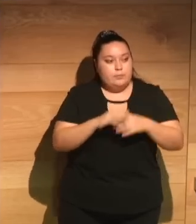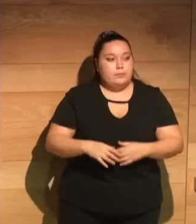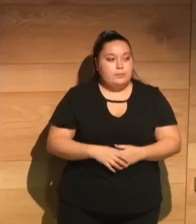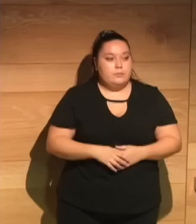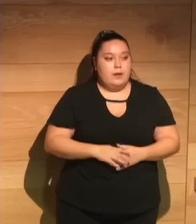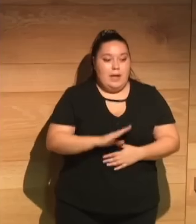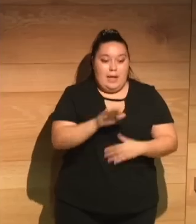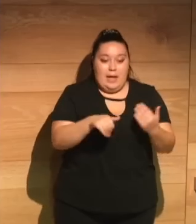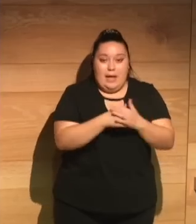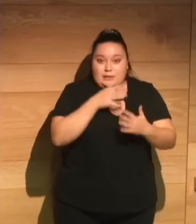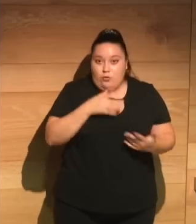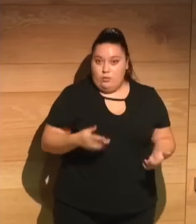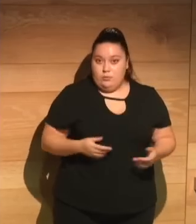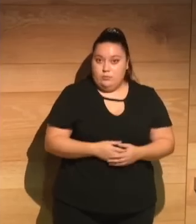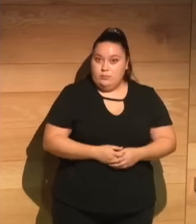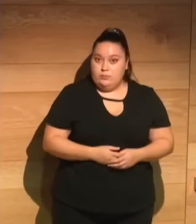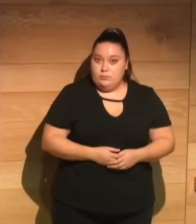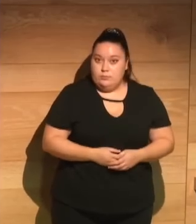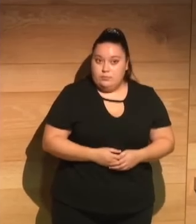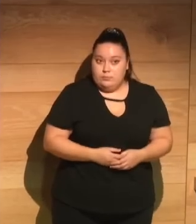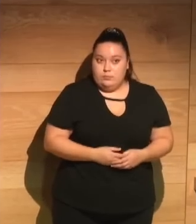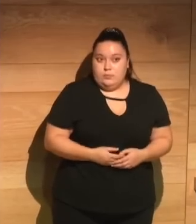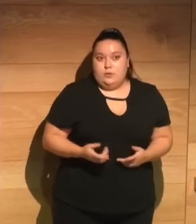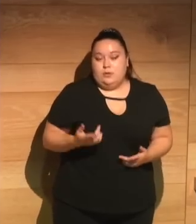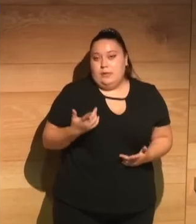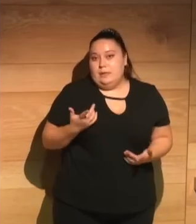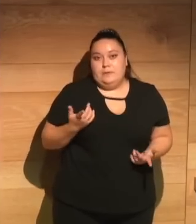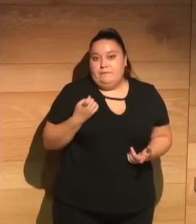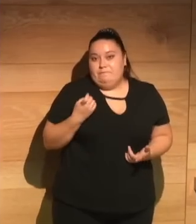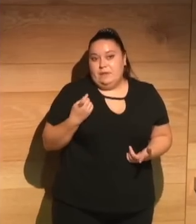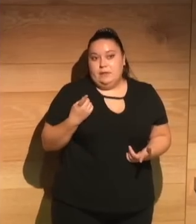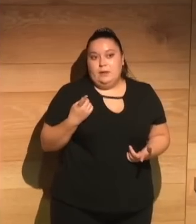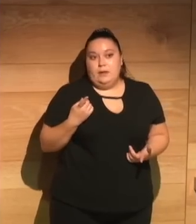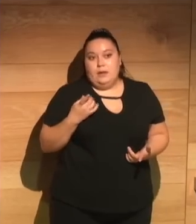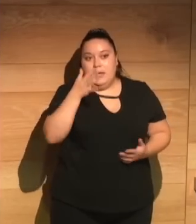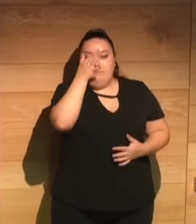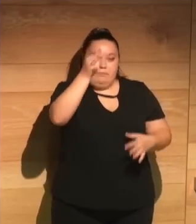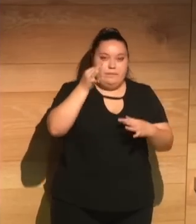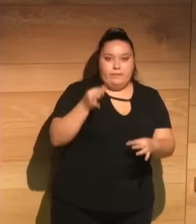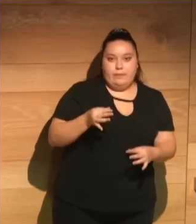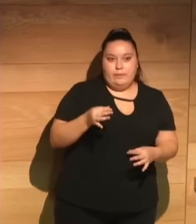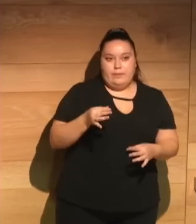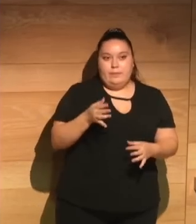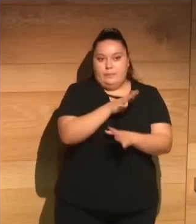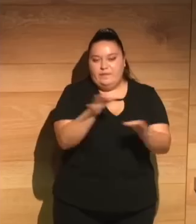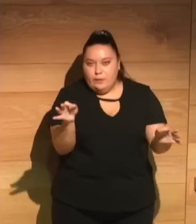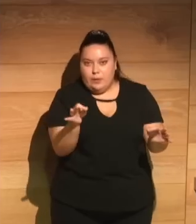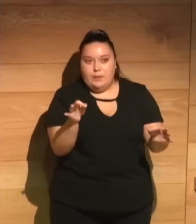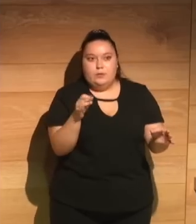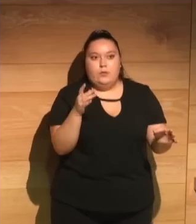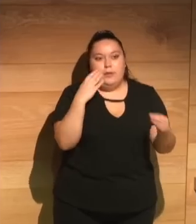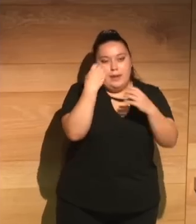avanzar hasta este punto en el que estamos ahora mismo, en el que ya lo único que nos queda es el perfeccionamiento de las lentes y